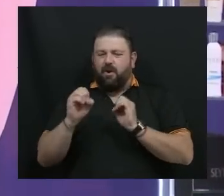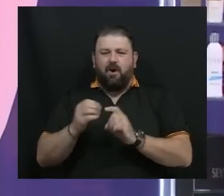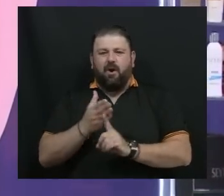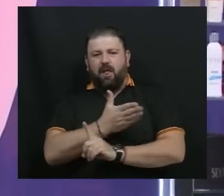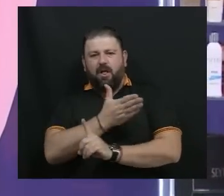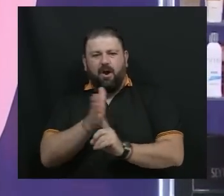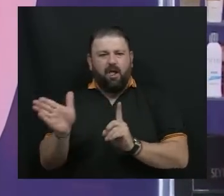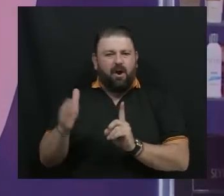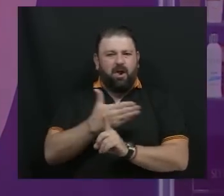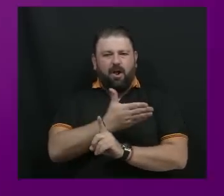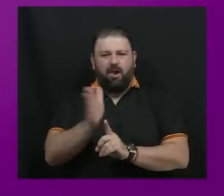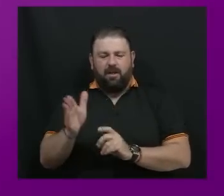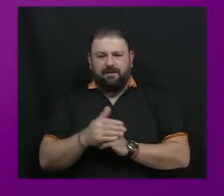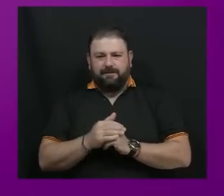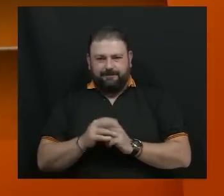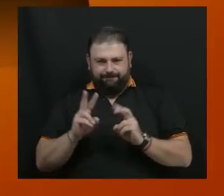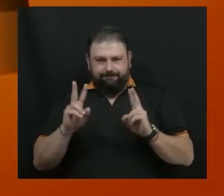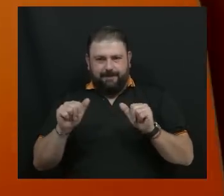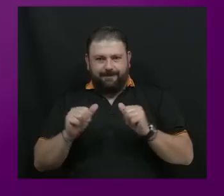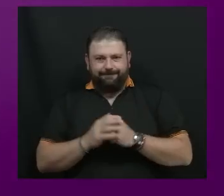¿Estamos?